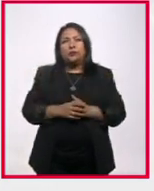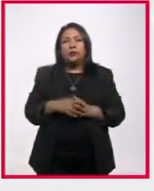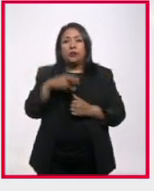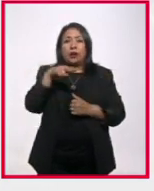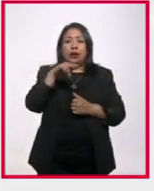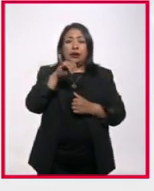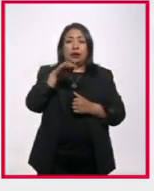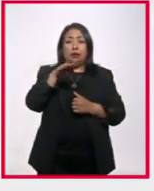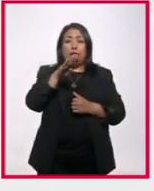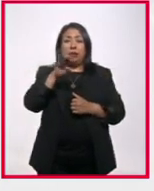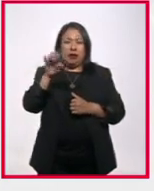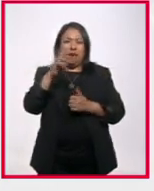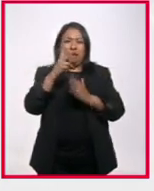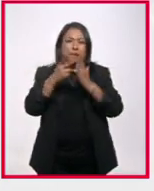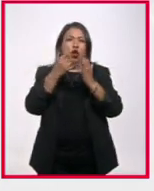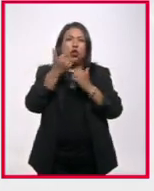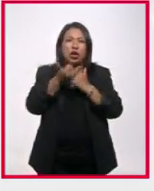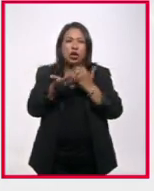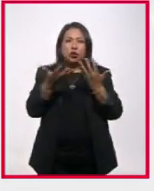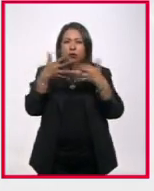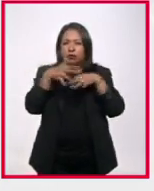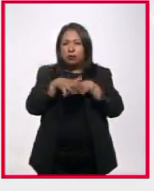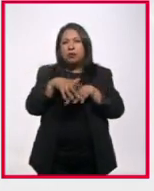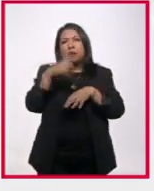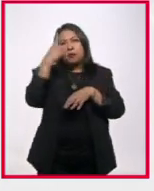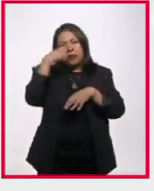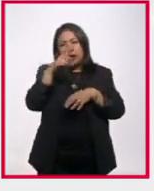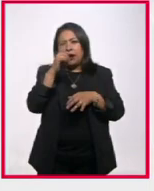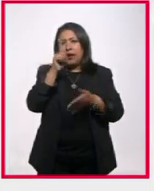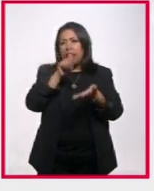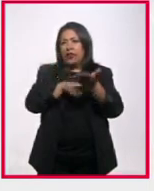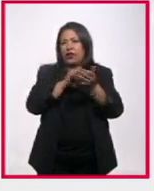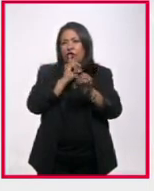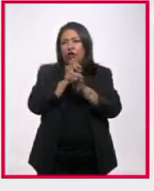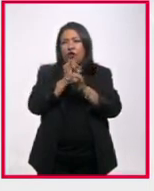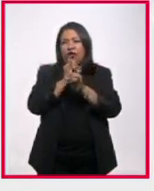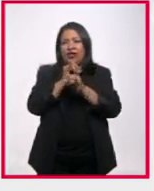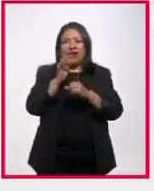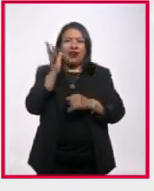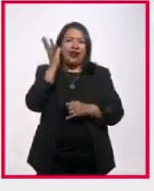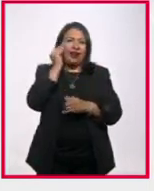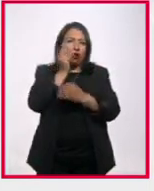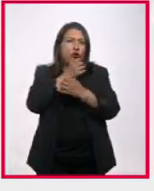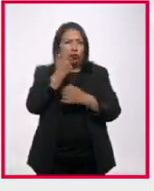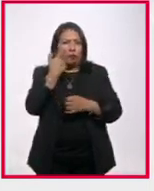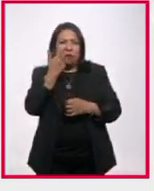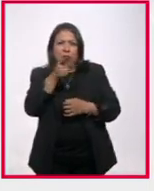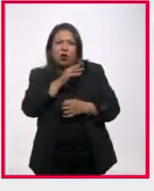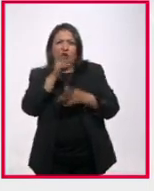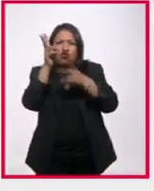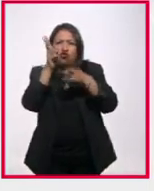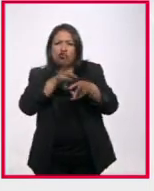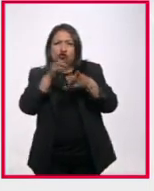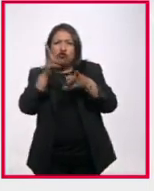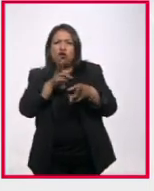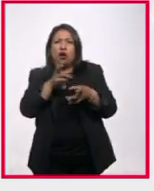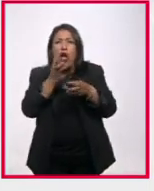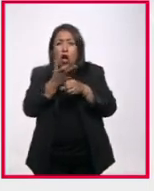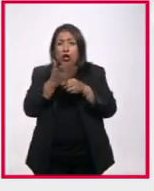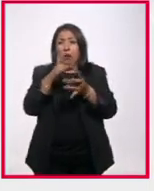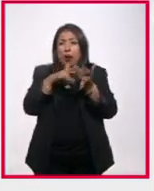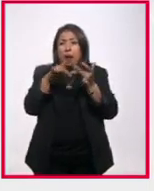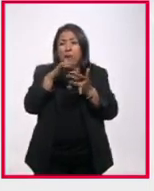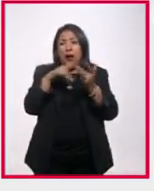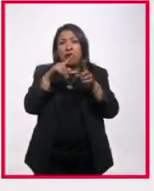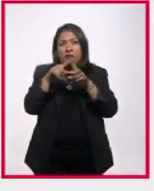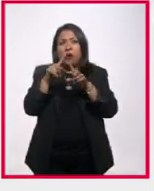NIMBY es un proyecto que está incrustado propiamente en la página de Radio Educación. Ahí se pueden encontrar y se pueden bajar todo lo que se ha grabado hasta ahora.